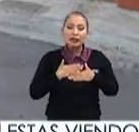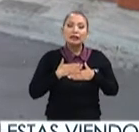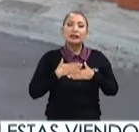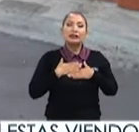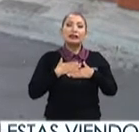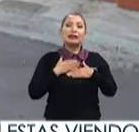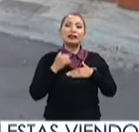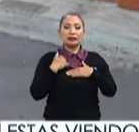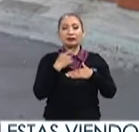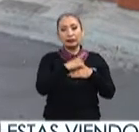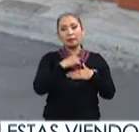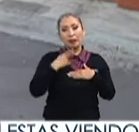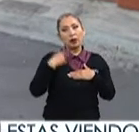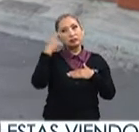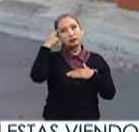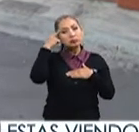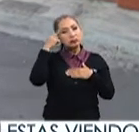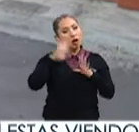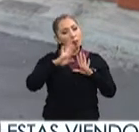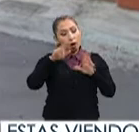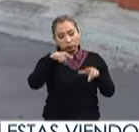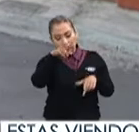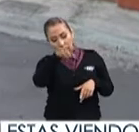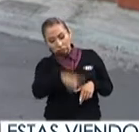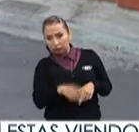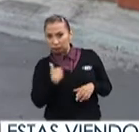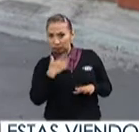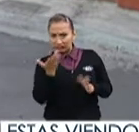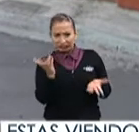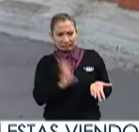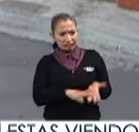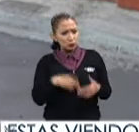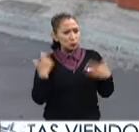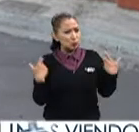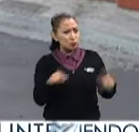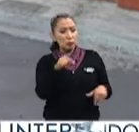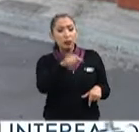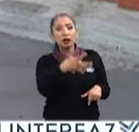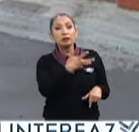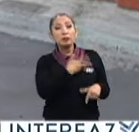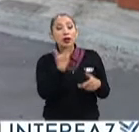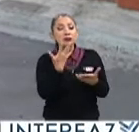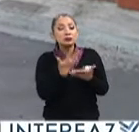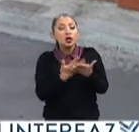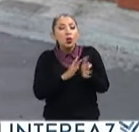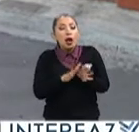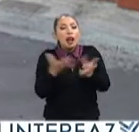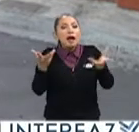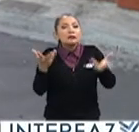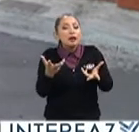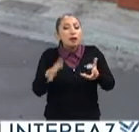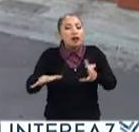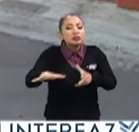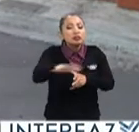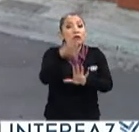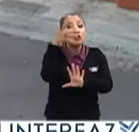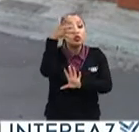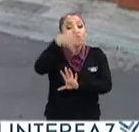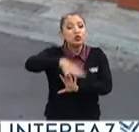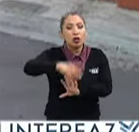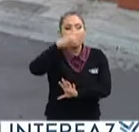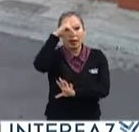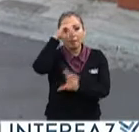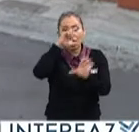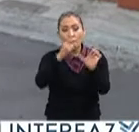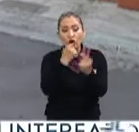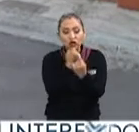cual debemos considerarla como una de las privilegiadas porque tenemos en nuestras manos el futuro del